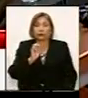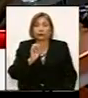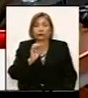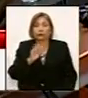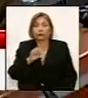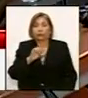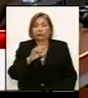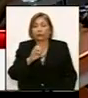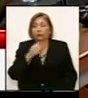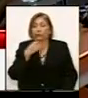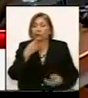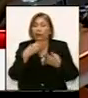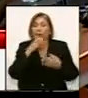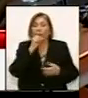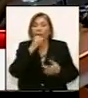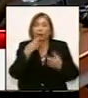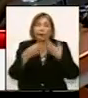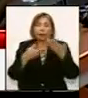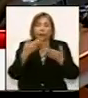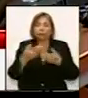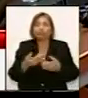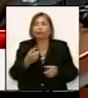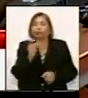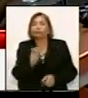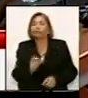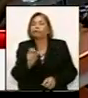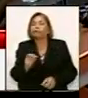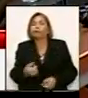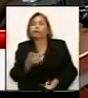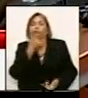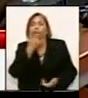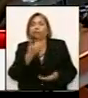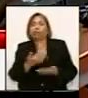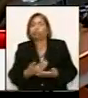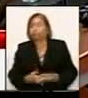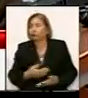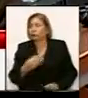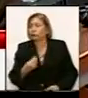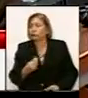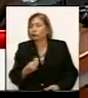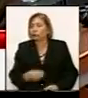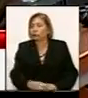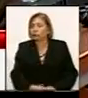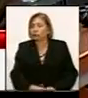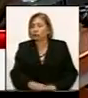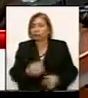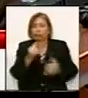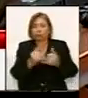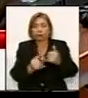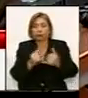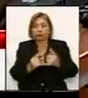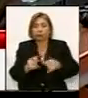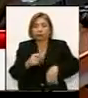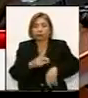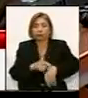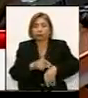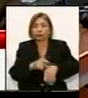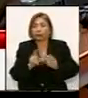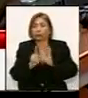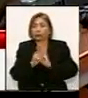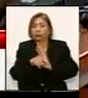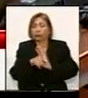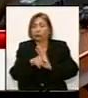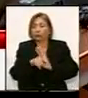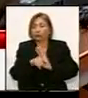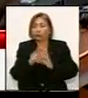las declaraciones de los afectados, porque se habría, a último momento, se habría cambiado y se